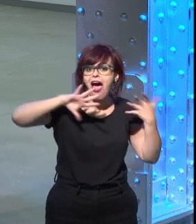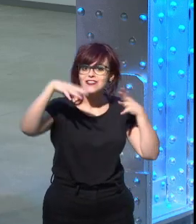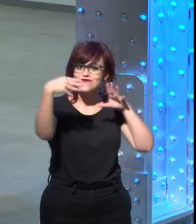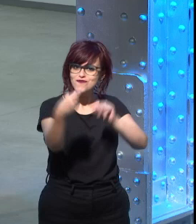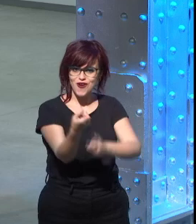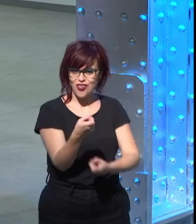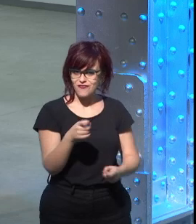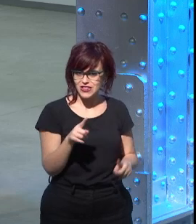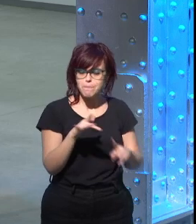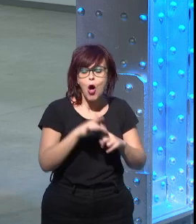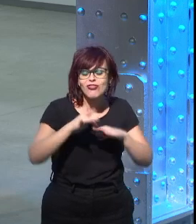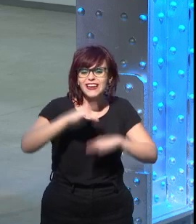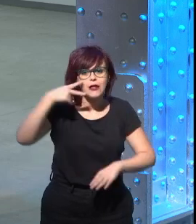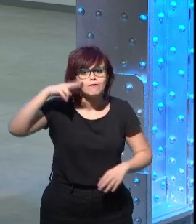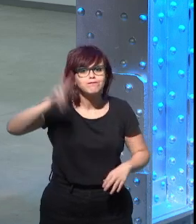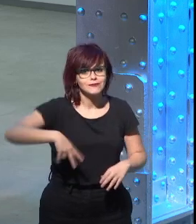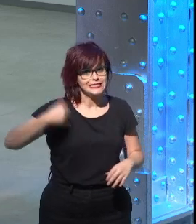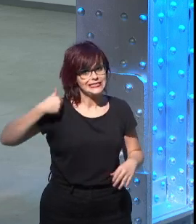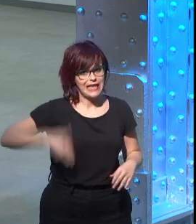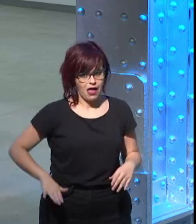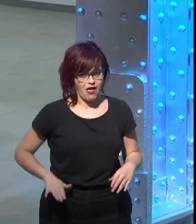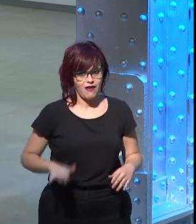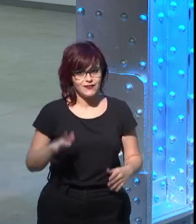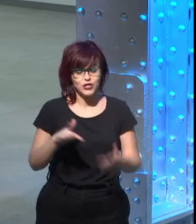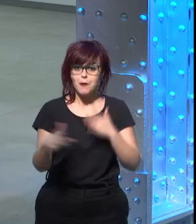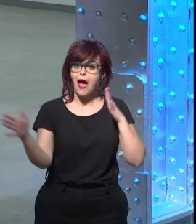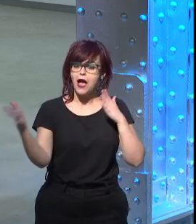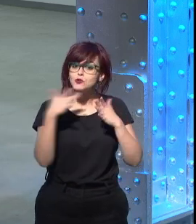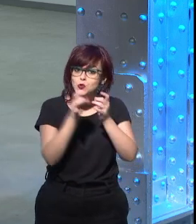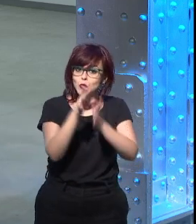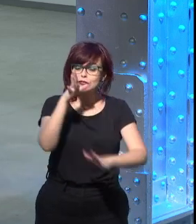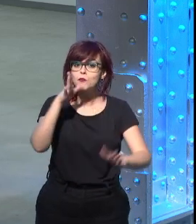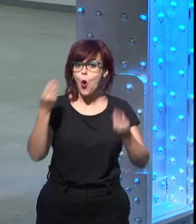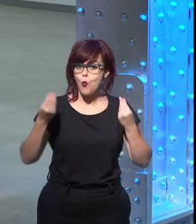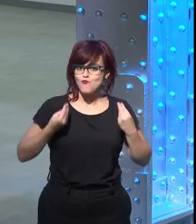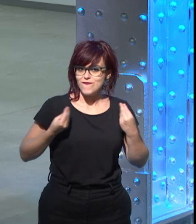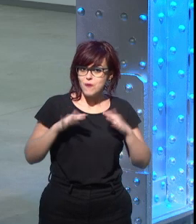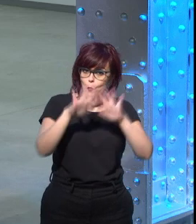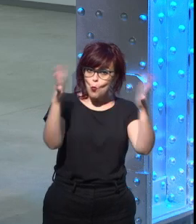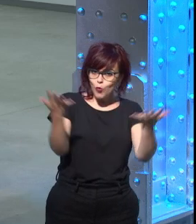transformarse, son digitales, tienen la fortuna de vivir en un mundo para el que están